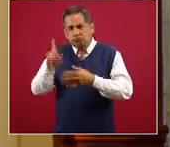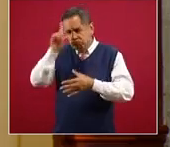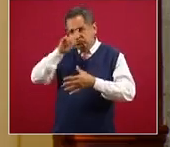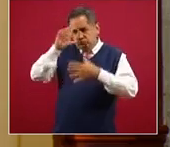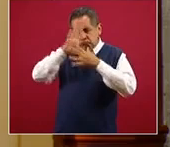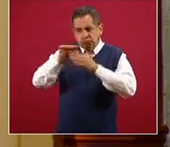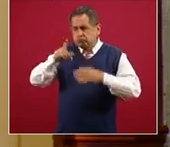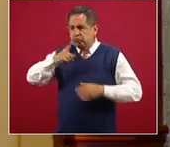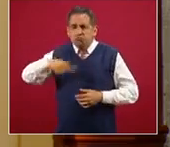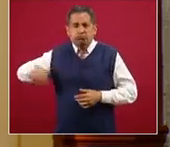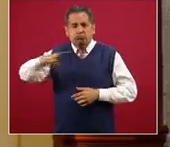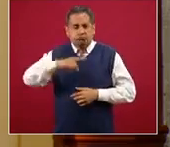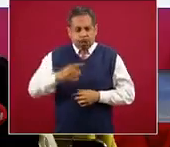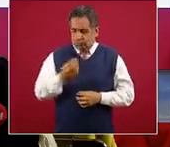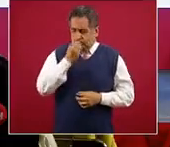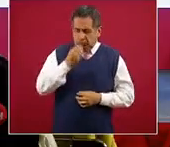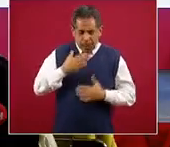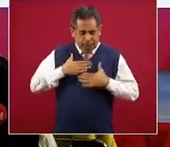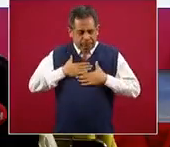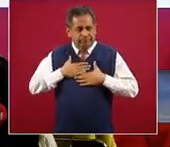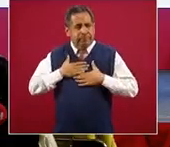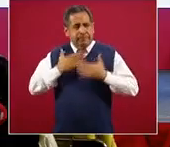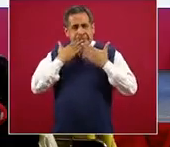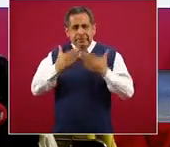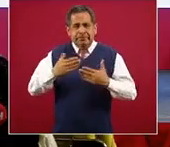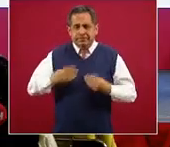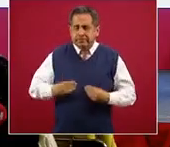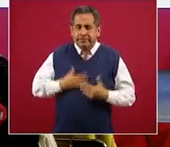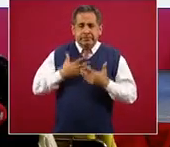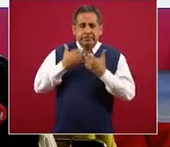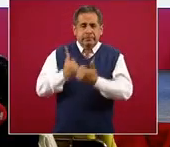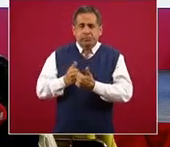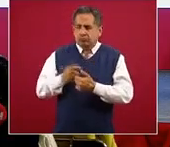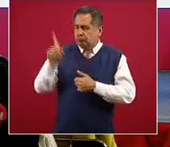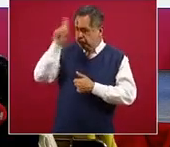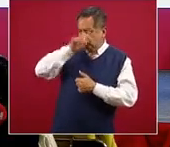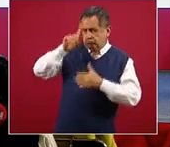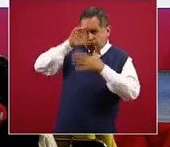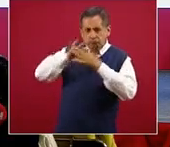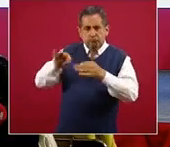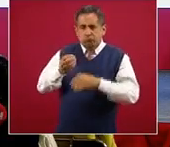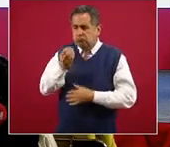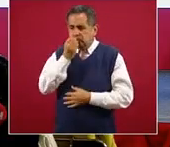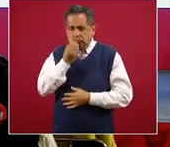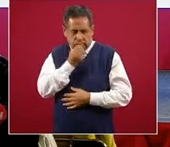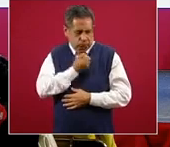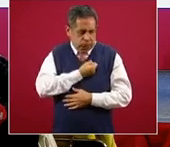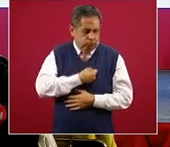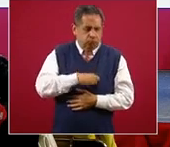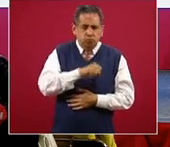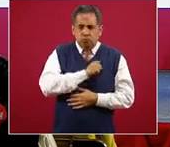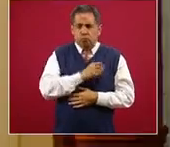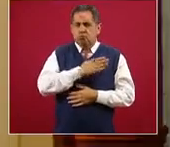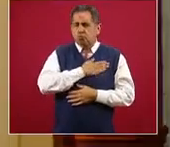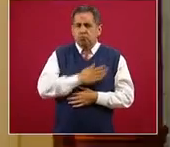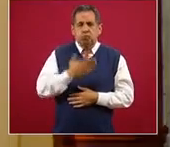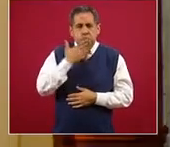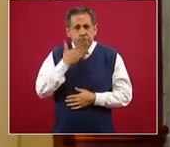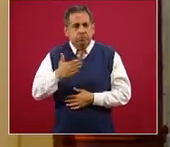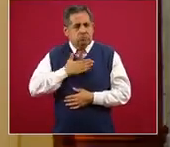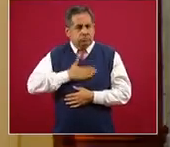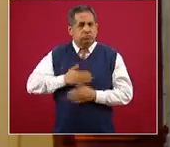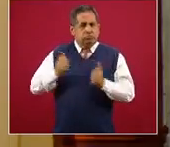el mejoramiento del bienestar de la población a través de la promoción de una alimentación saludable, justa